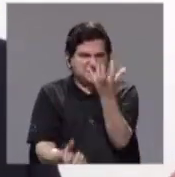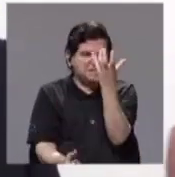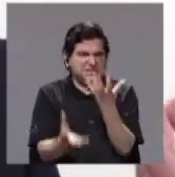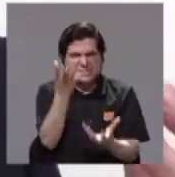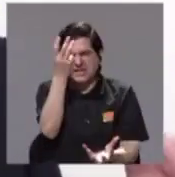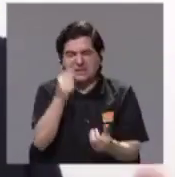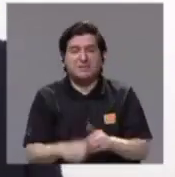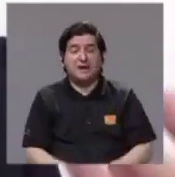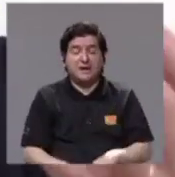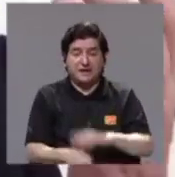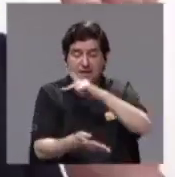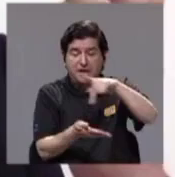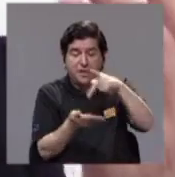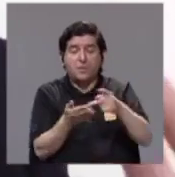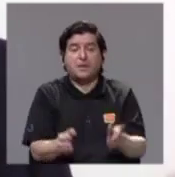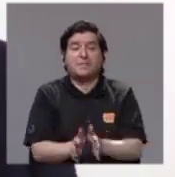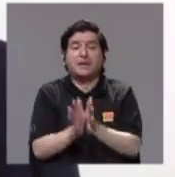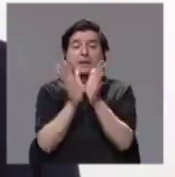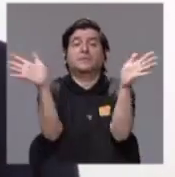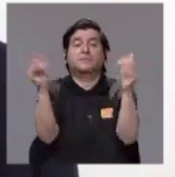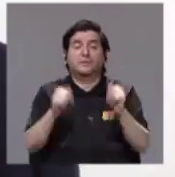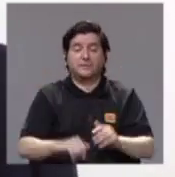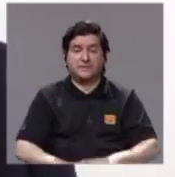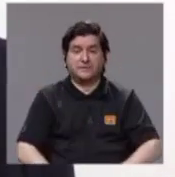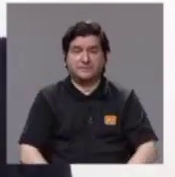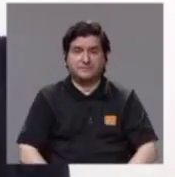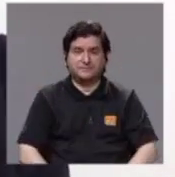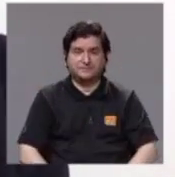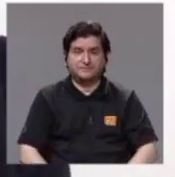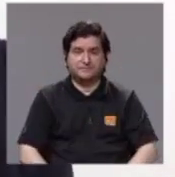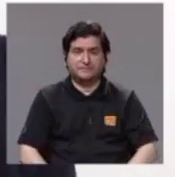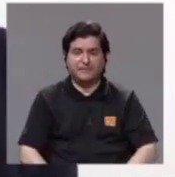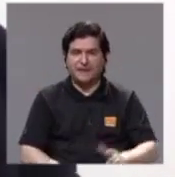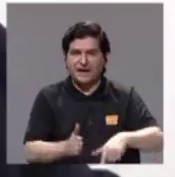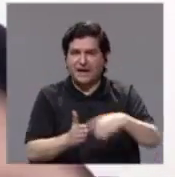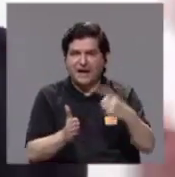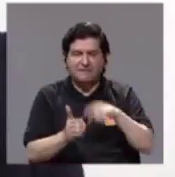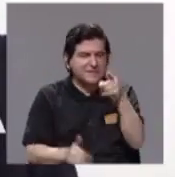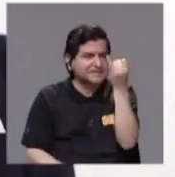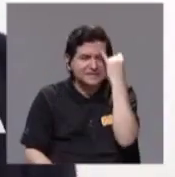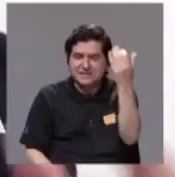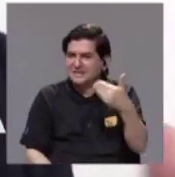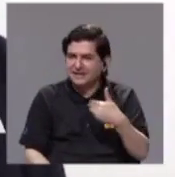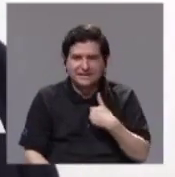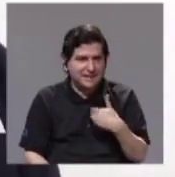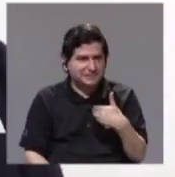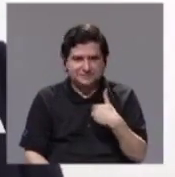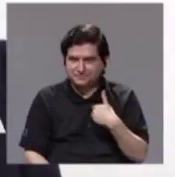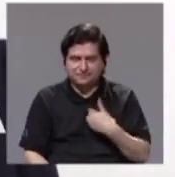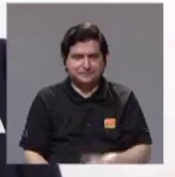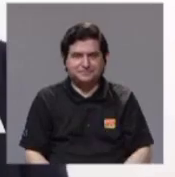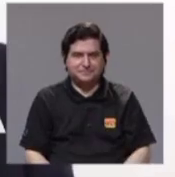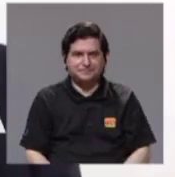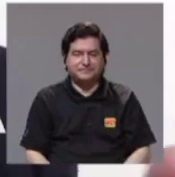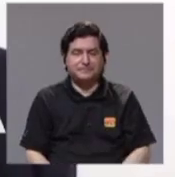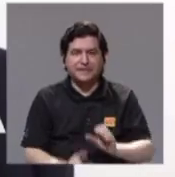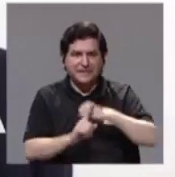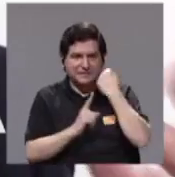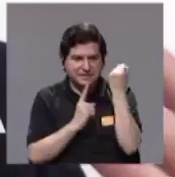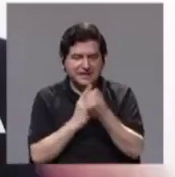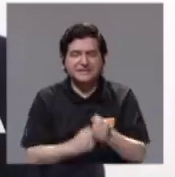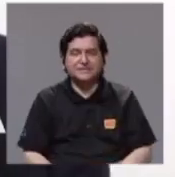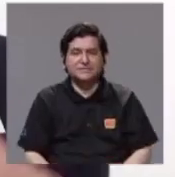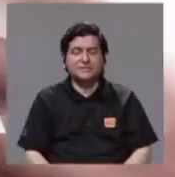de lo que era la censura en esa época, porque estamos acostumbrados ahora a mucho más